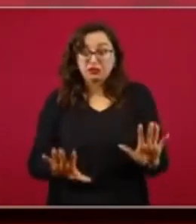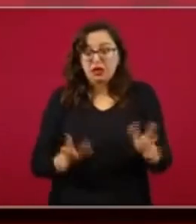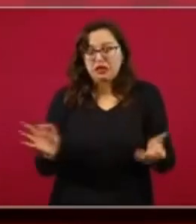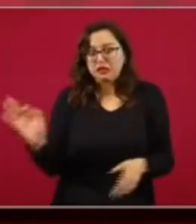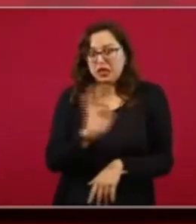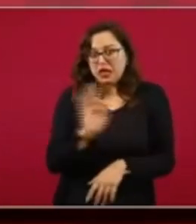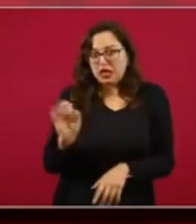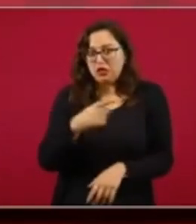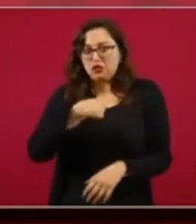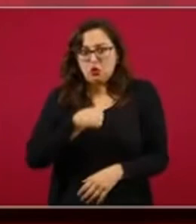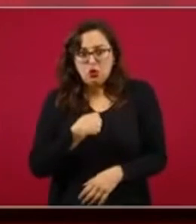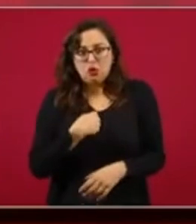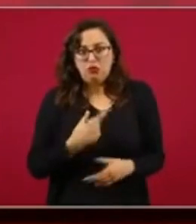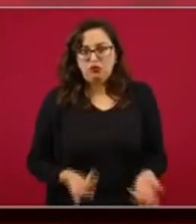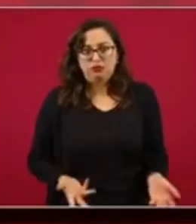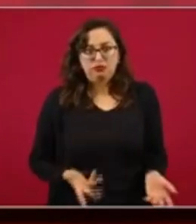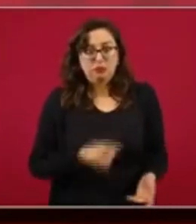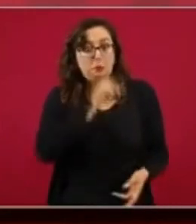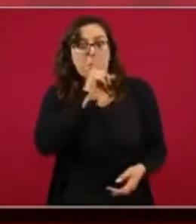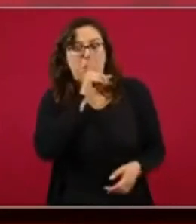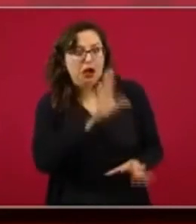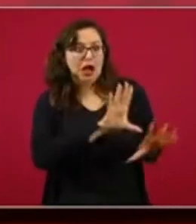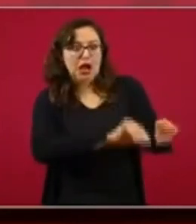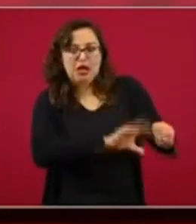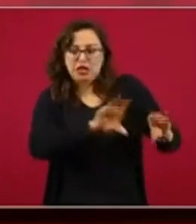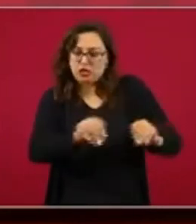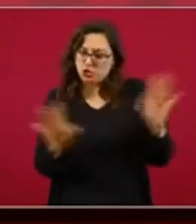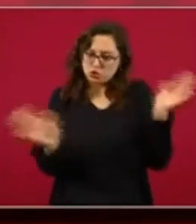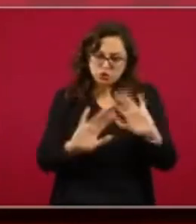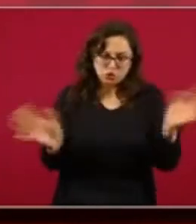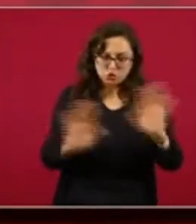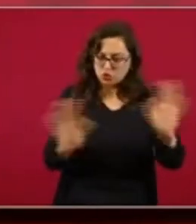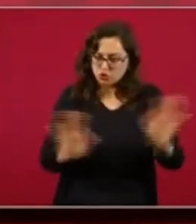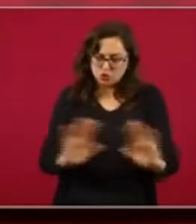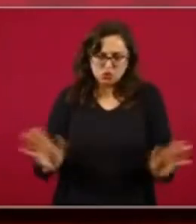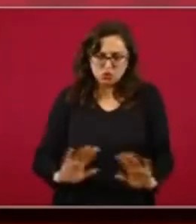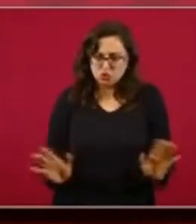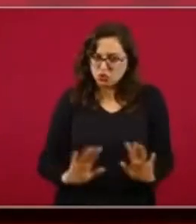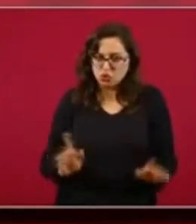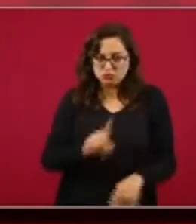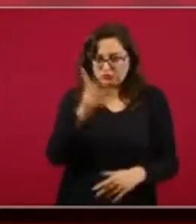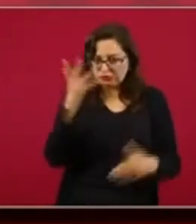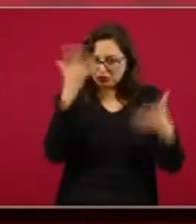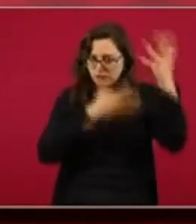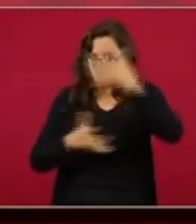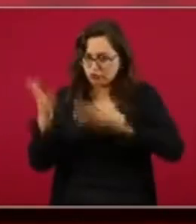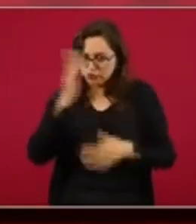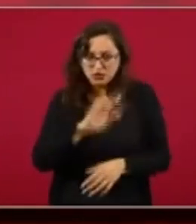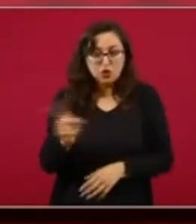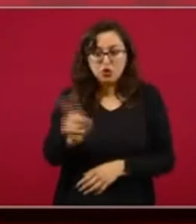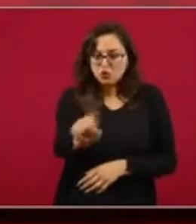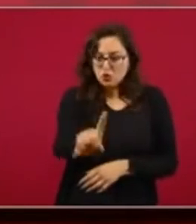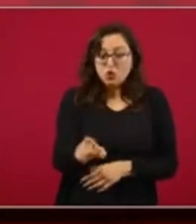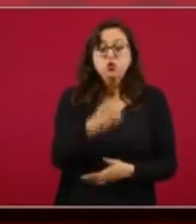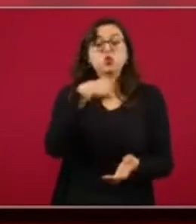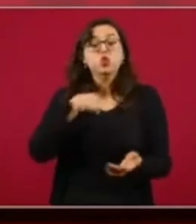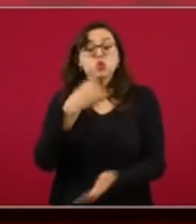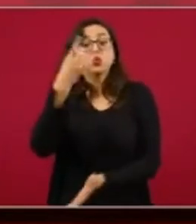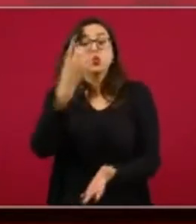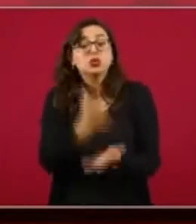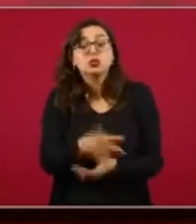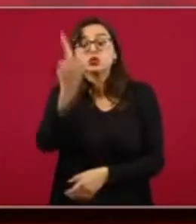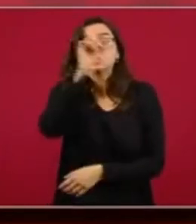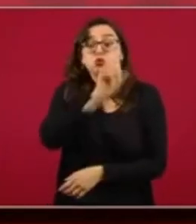interpretar que estoy diciendo que no hagan otras cosas, ni soy yo nadie para decírselos. Nada más les sugiero